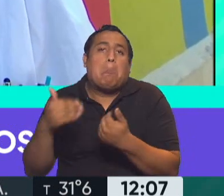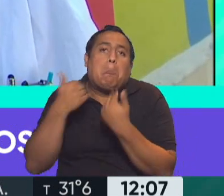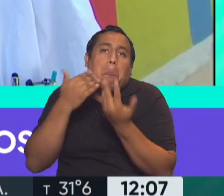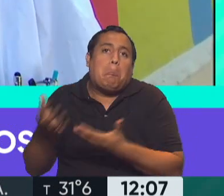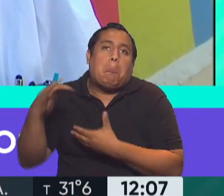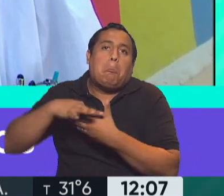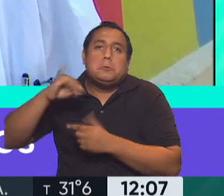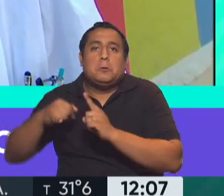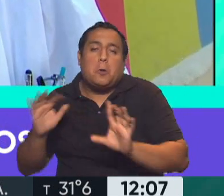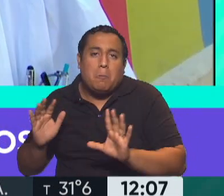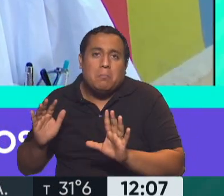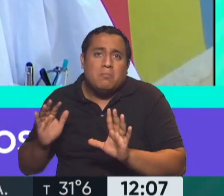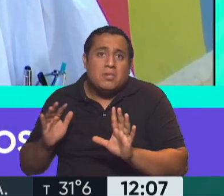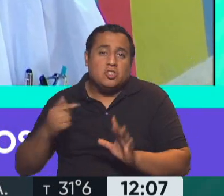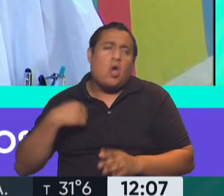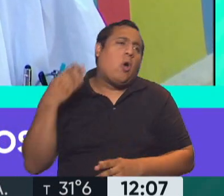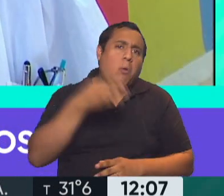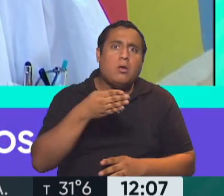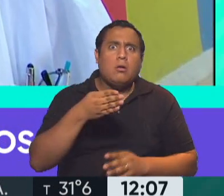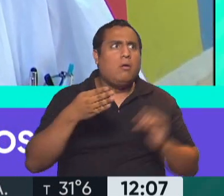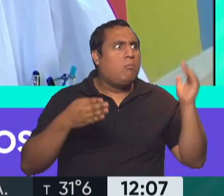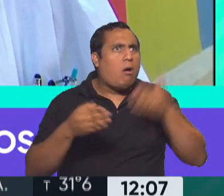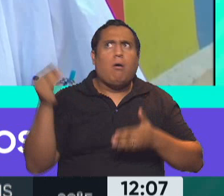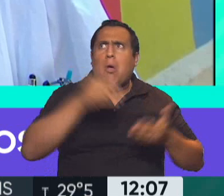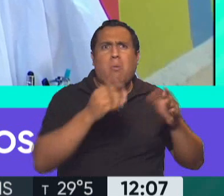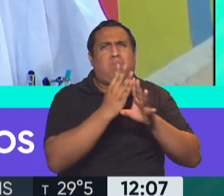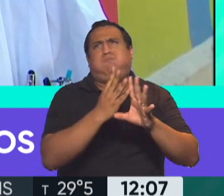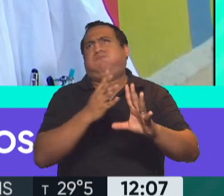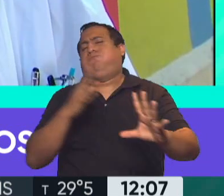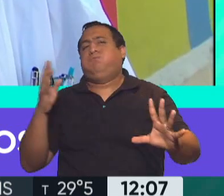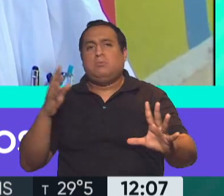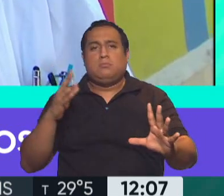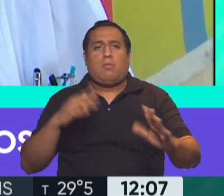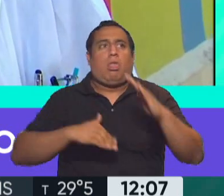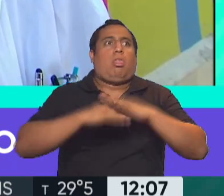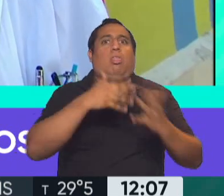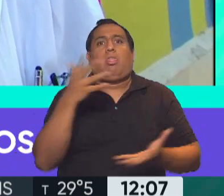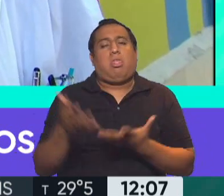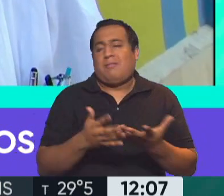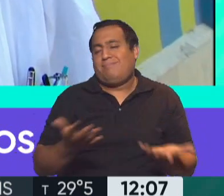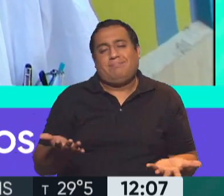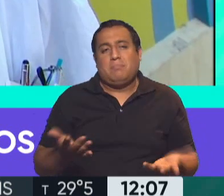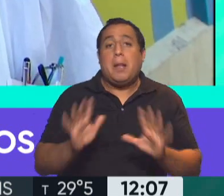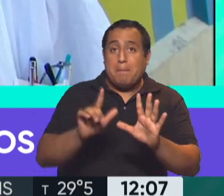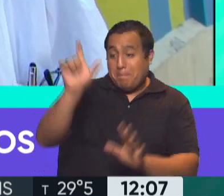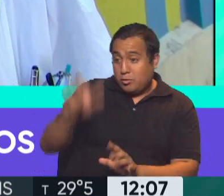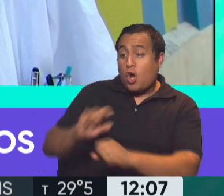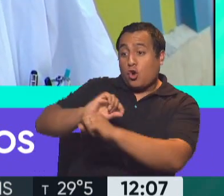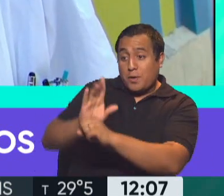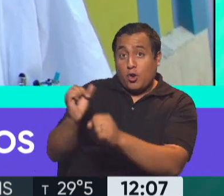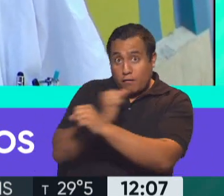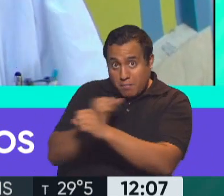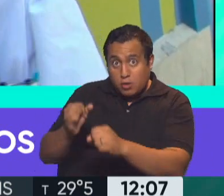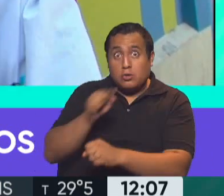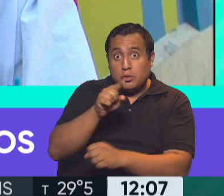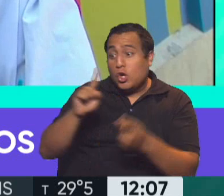todos los lugares donde se testea. El que estuvo en contacto estrecho con un caso confirmado y tiene